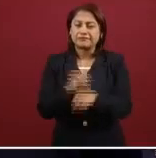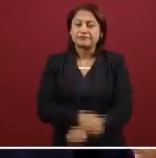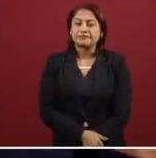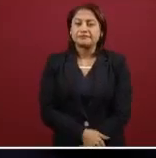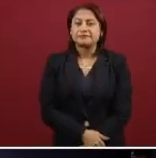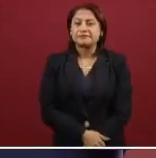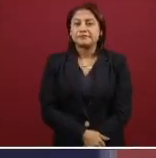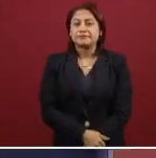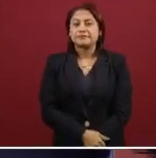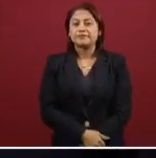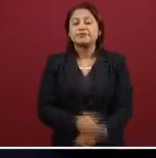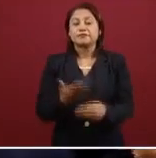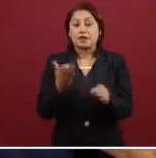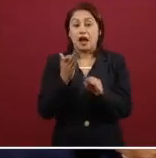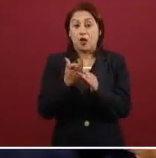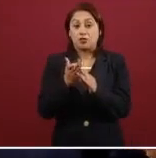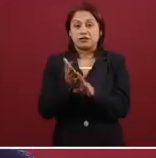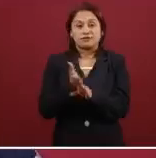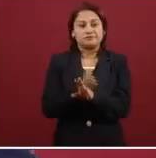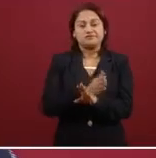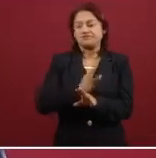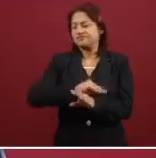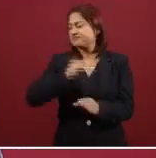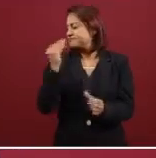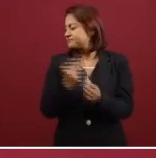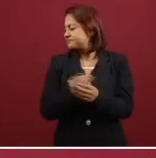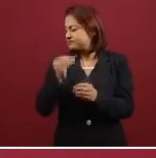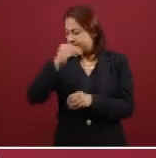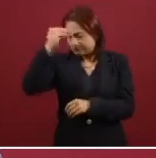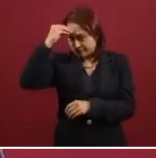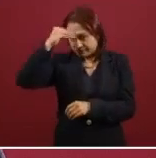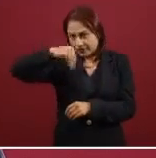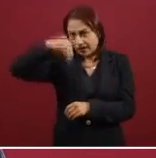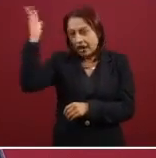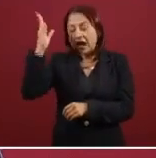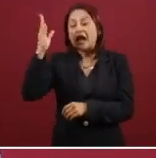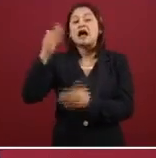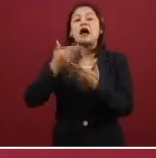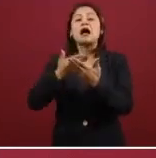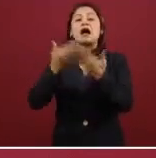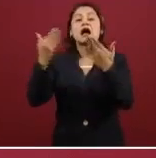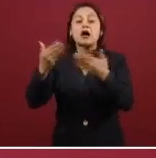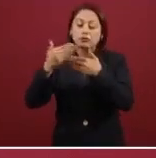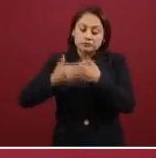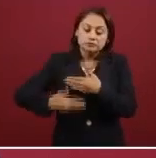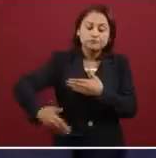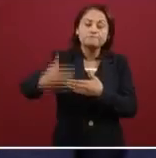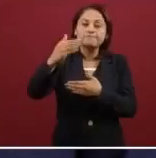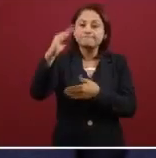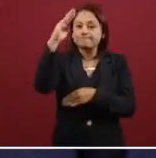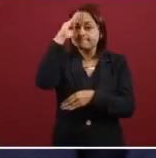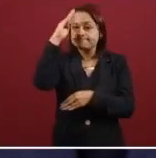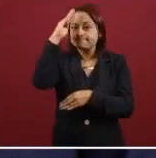Entonces, pensar hacia adelante, nunca más un FOBAPROA.